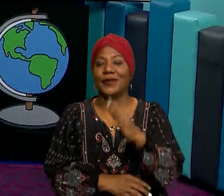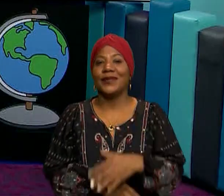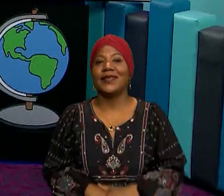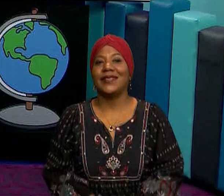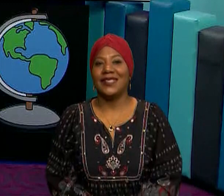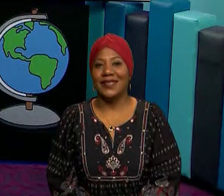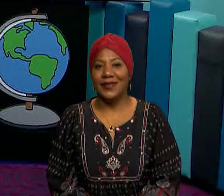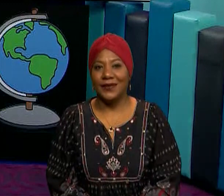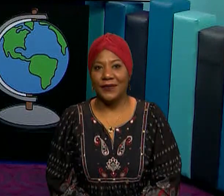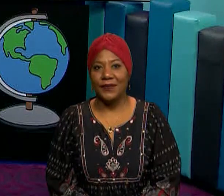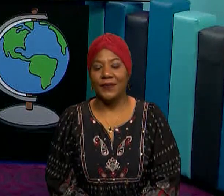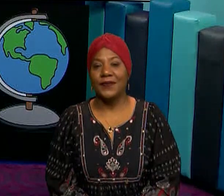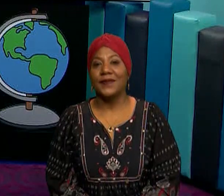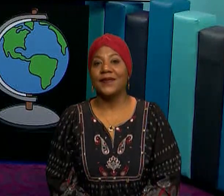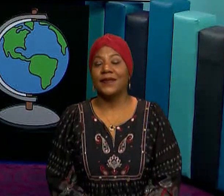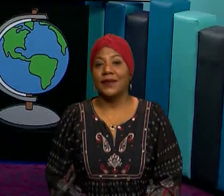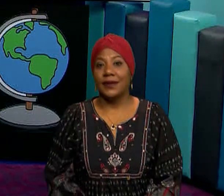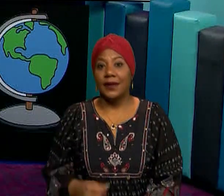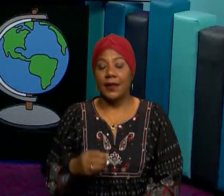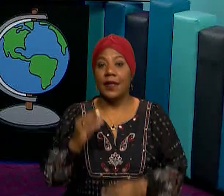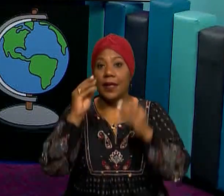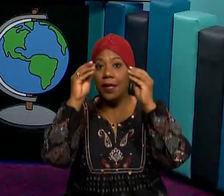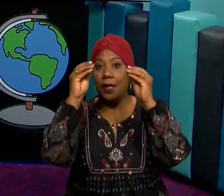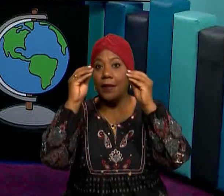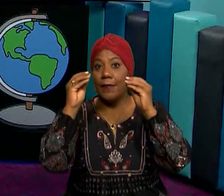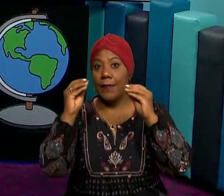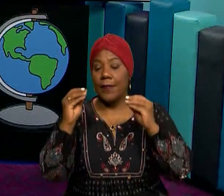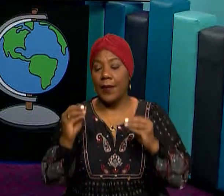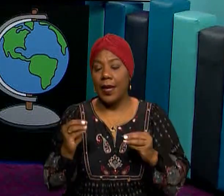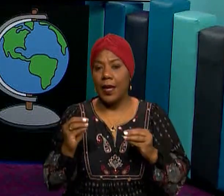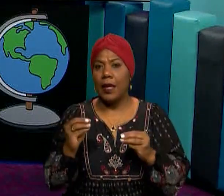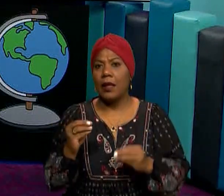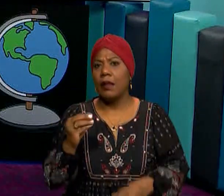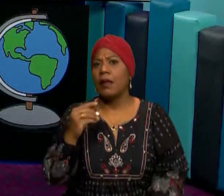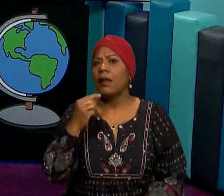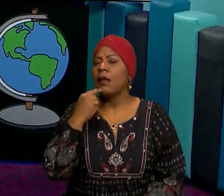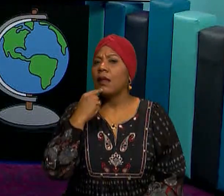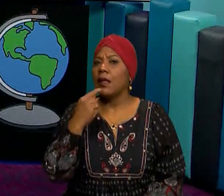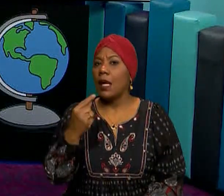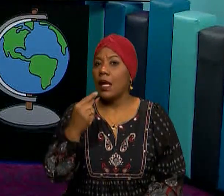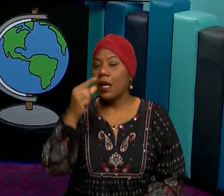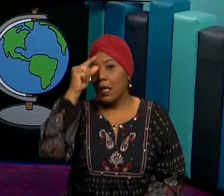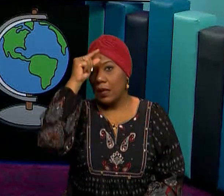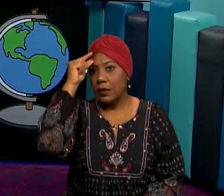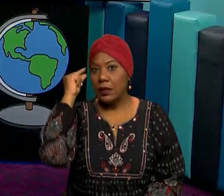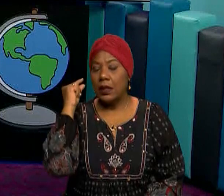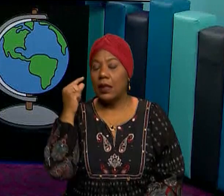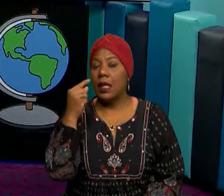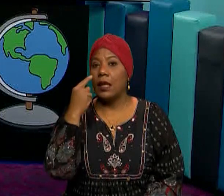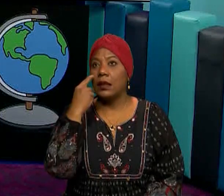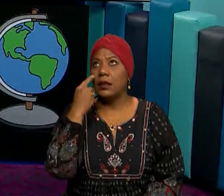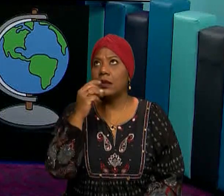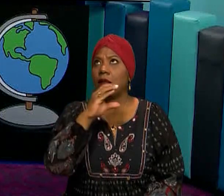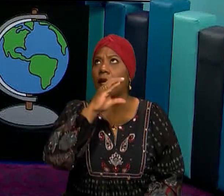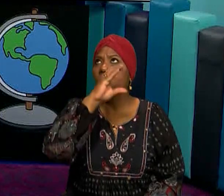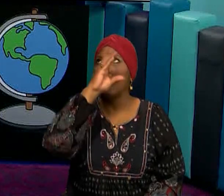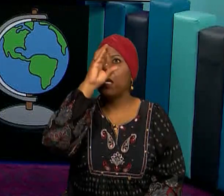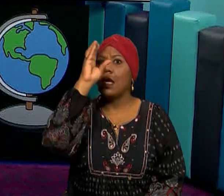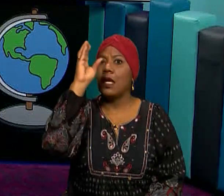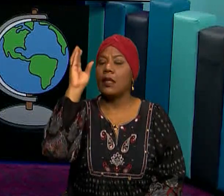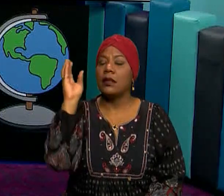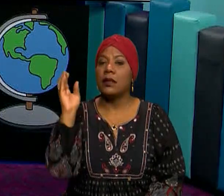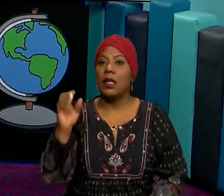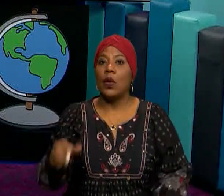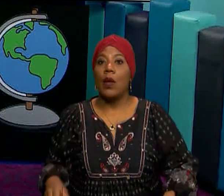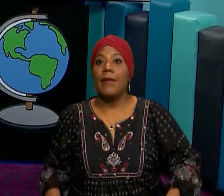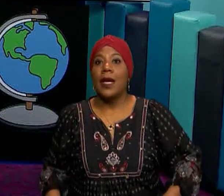también podemos decir que, maestra, en el cielo. ¿Por qué en el cielo? Porque cuando él se elevó, él subió y cambió